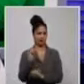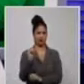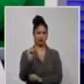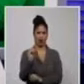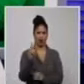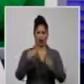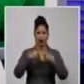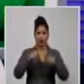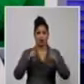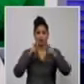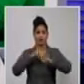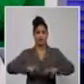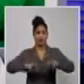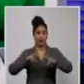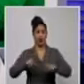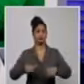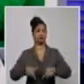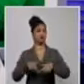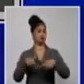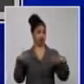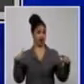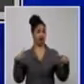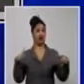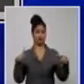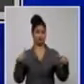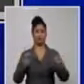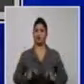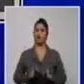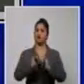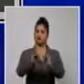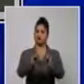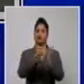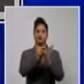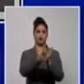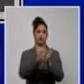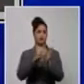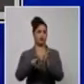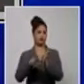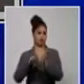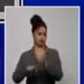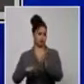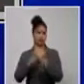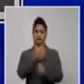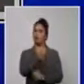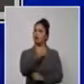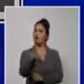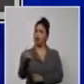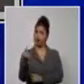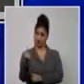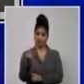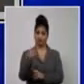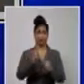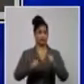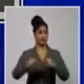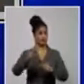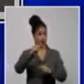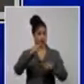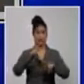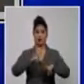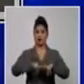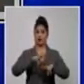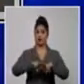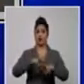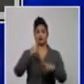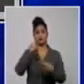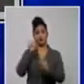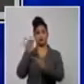Por provincias, de todas las provincias se procesan muestras. La Habana con el mayor %, como lo pueden ver ahí y